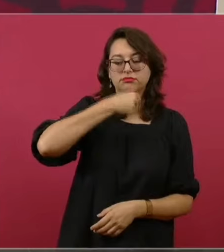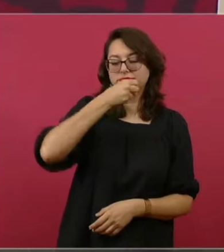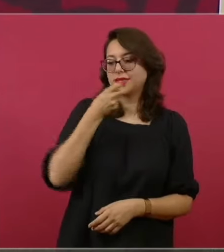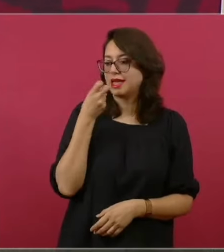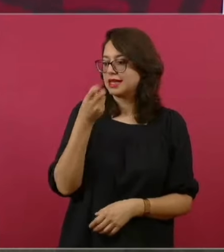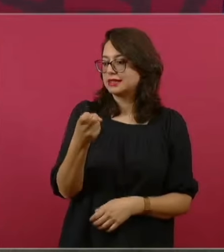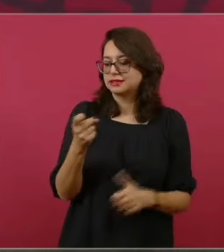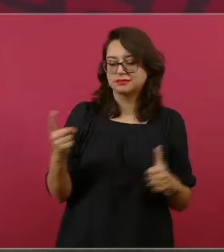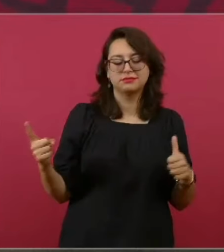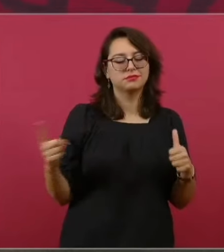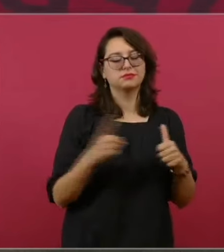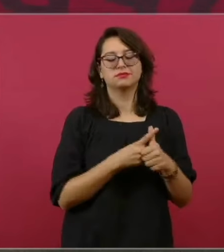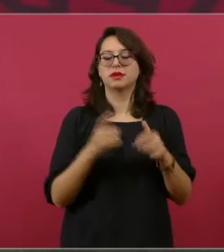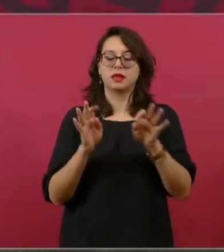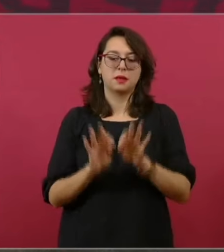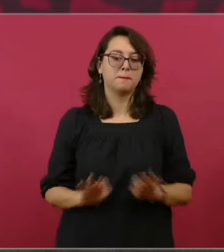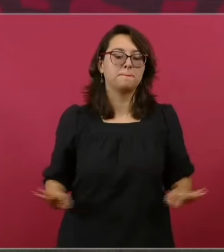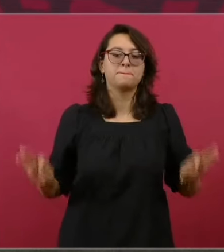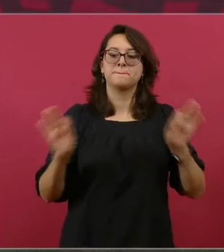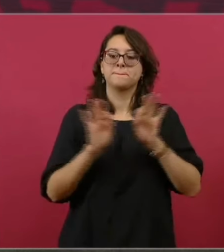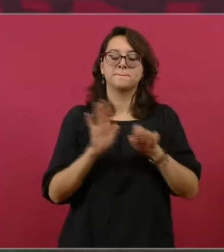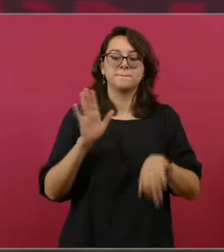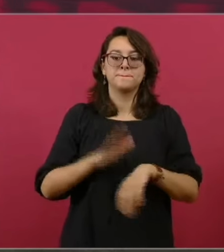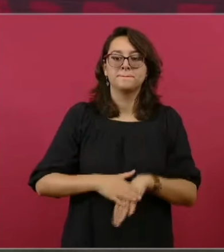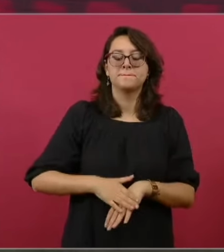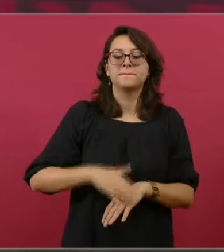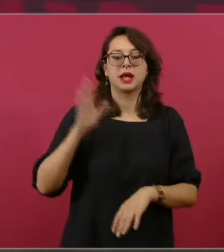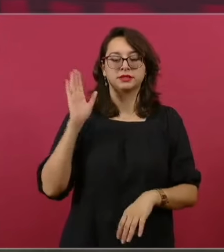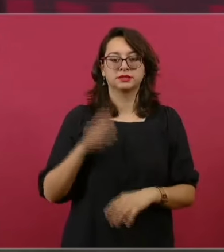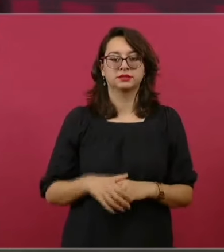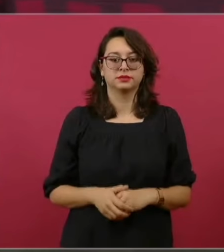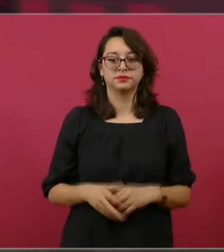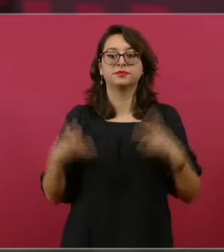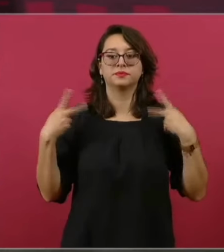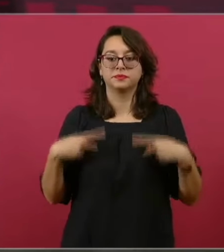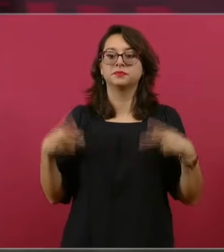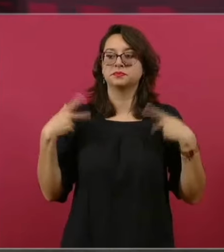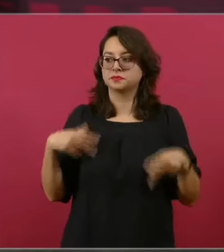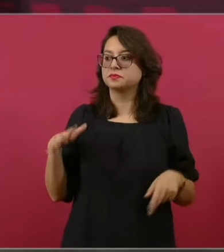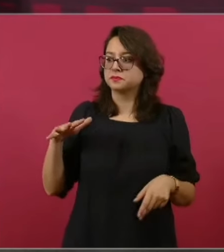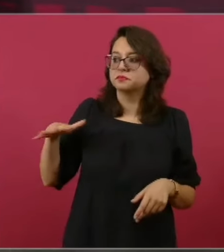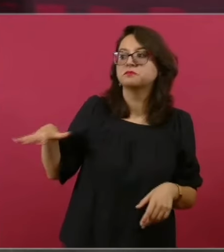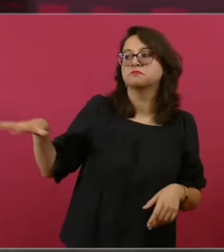Es el programa que la gente aprueba más.